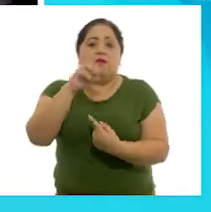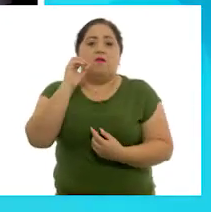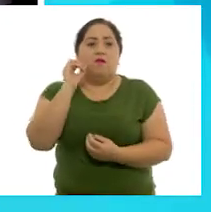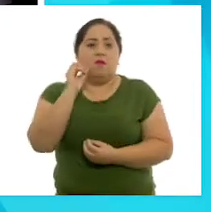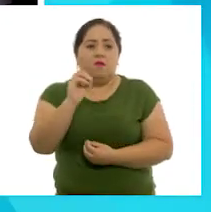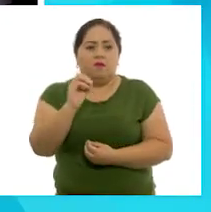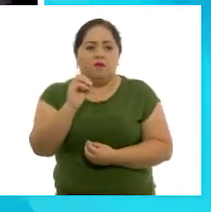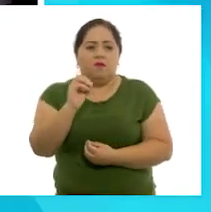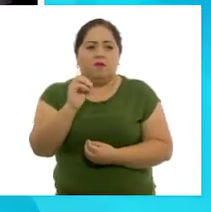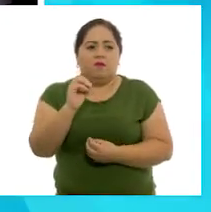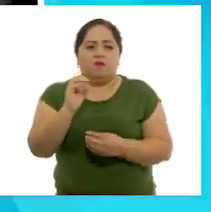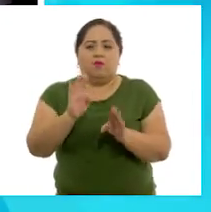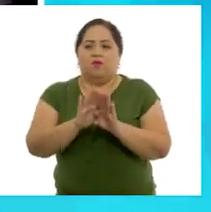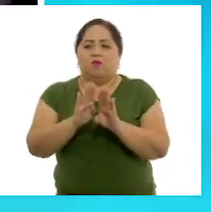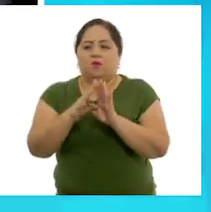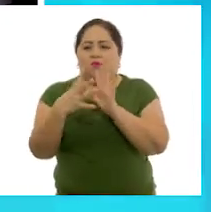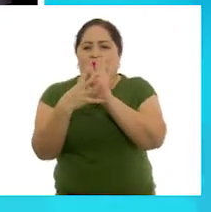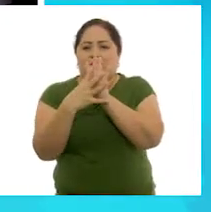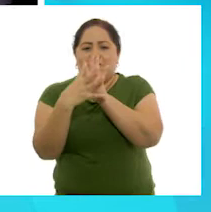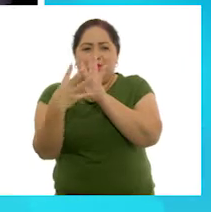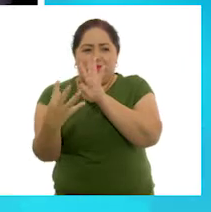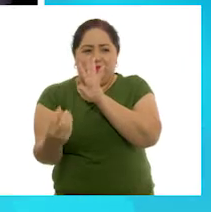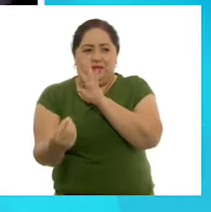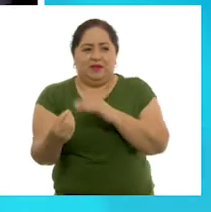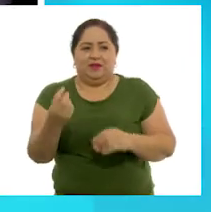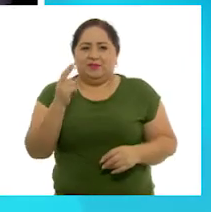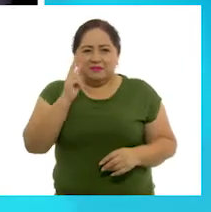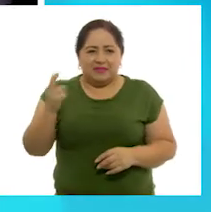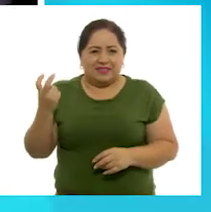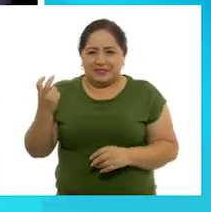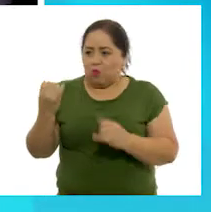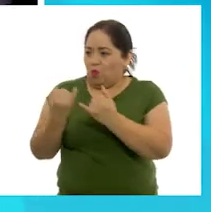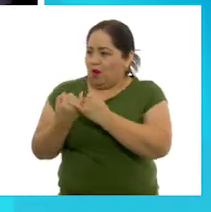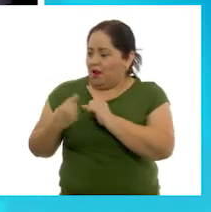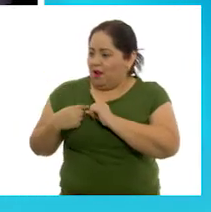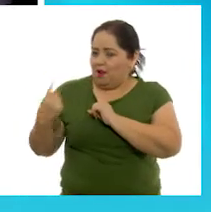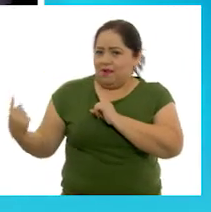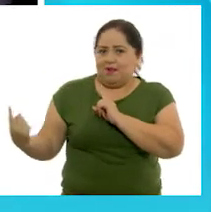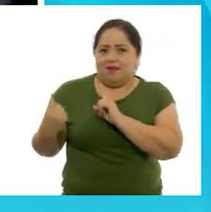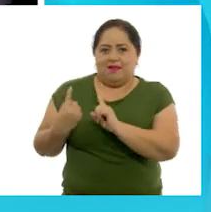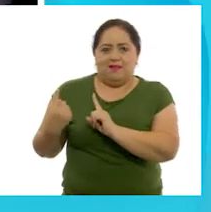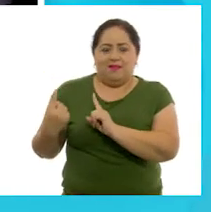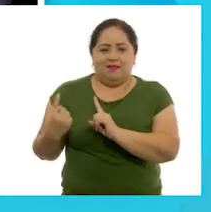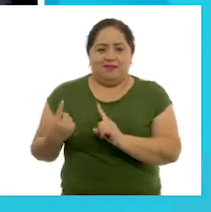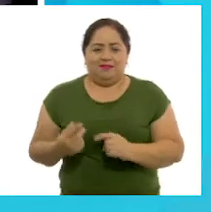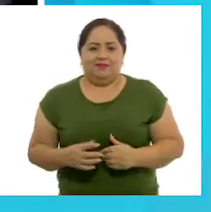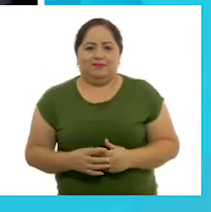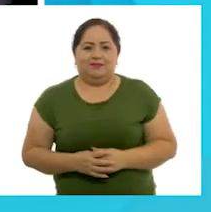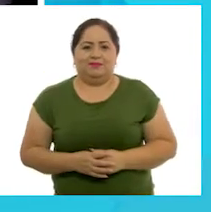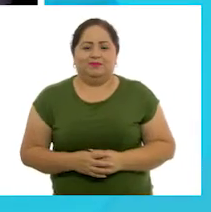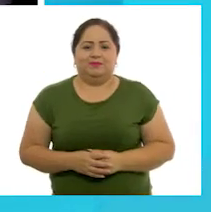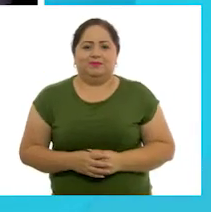o por reflexión. Ahí está, exactamente igual de un lado y del otro. Salud.